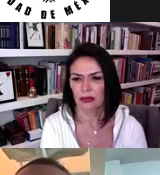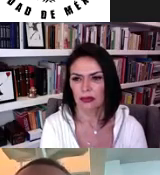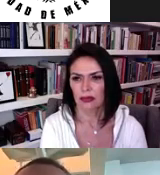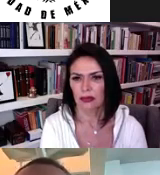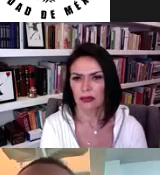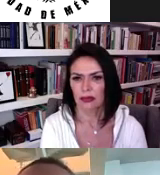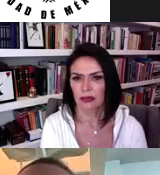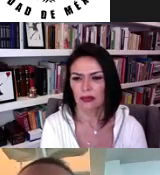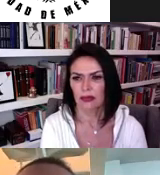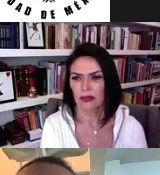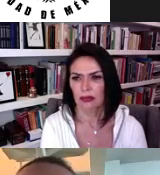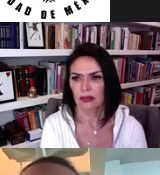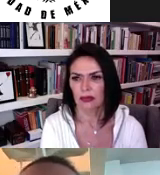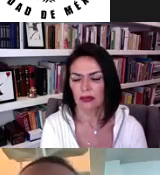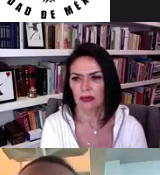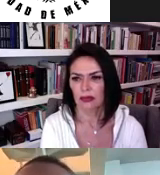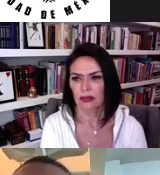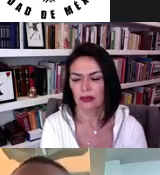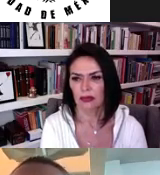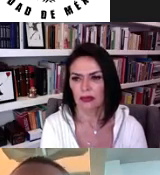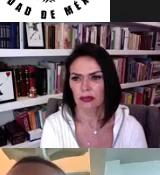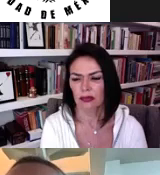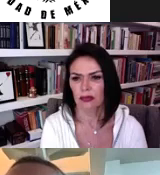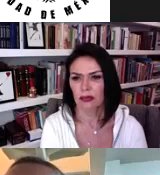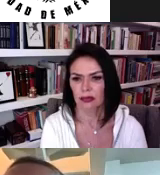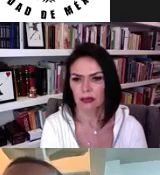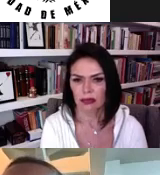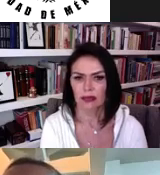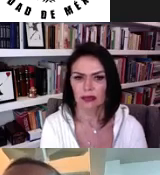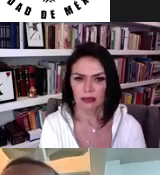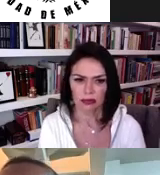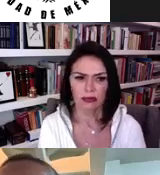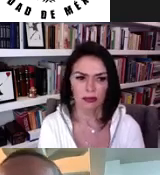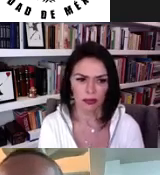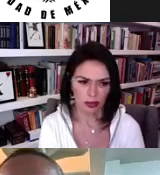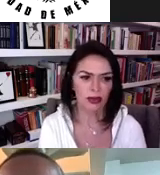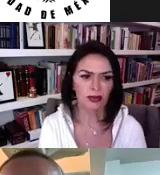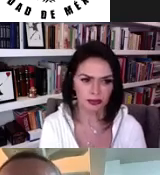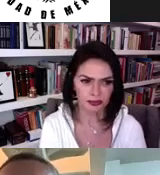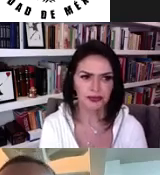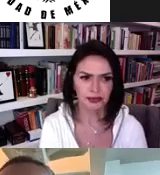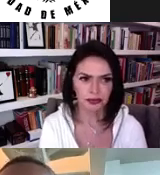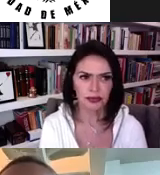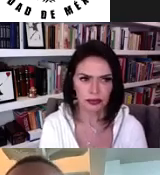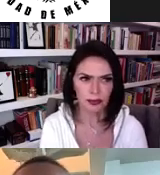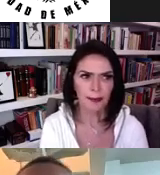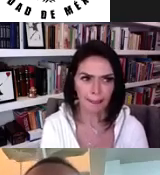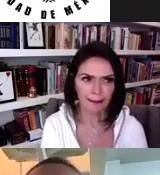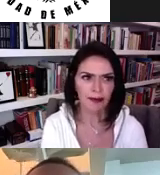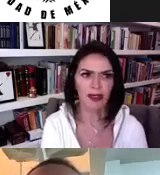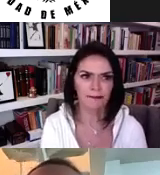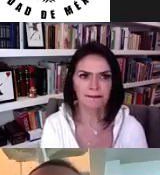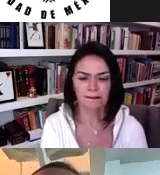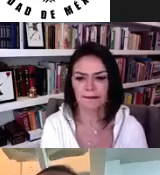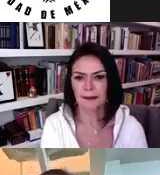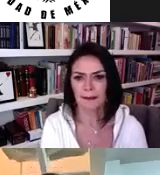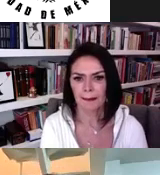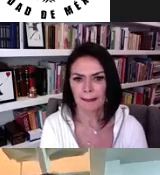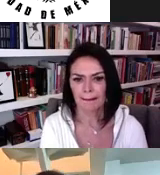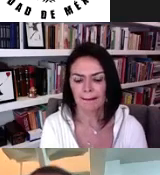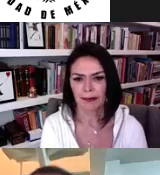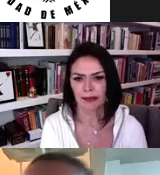MP, entonces, ¿cómo va a justificarse una apuesta de 6 horas, de 8 horas, no? Obviamente, pues no. Y la otra es